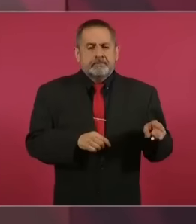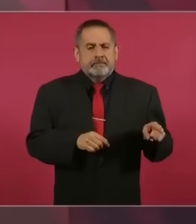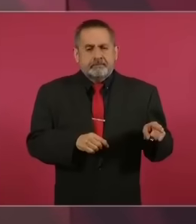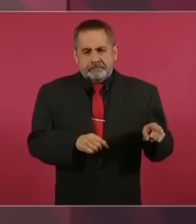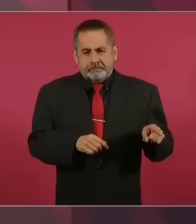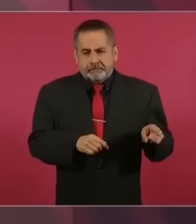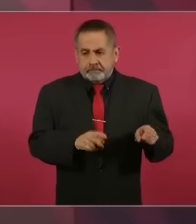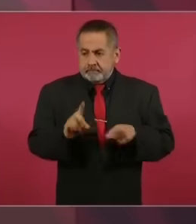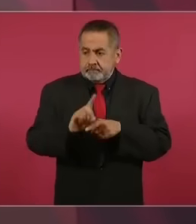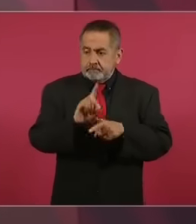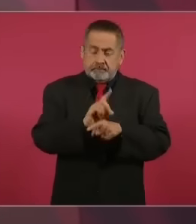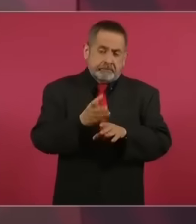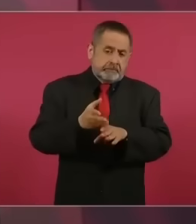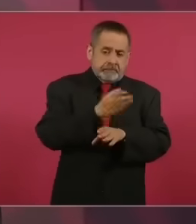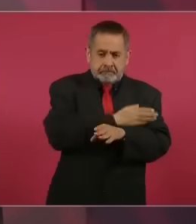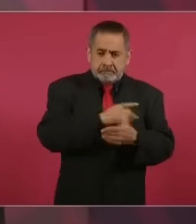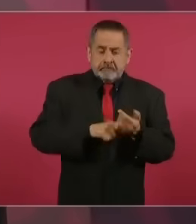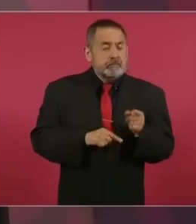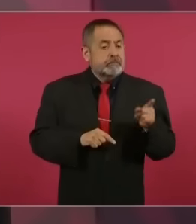desde el inicio,